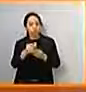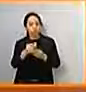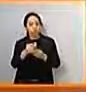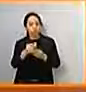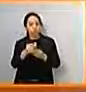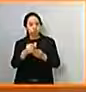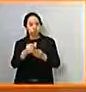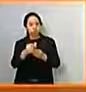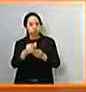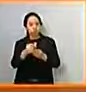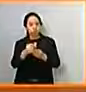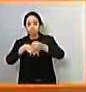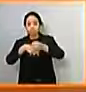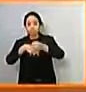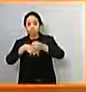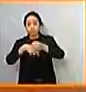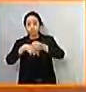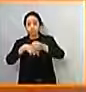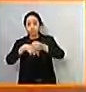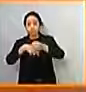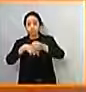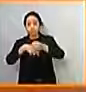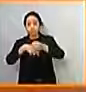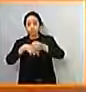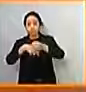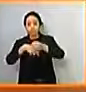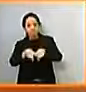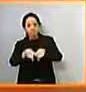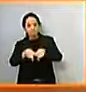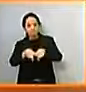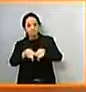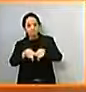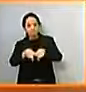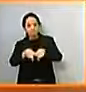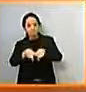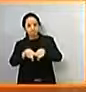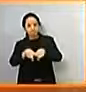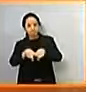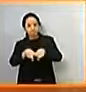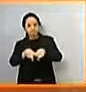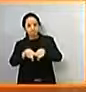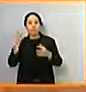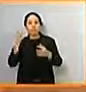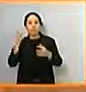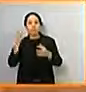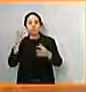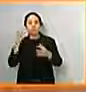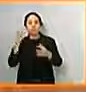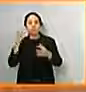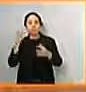Y por supuesto saludamos a nuestro auditor externo. Primer número favorecido, su primer dígito.